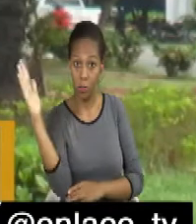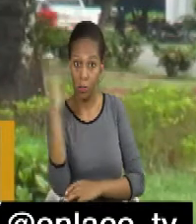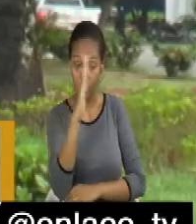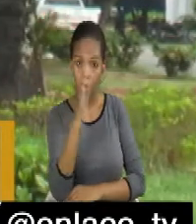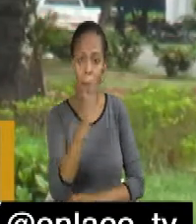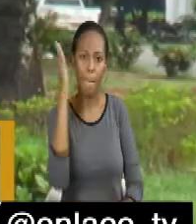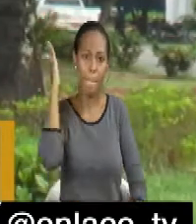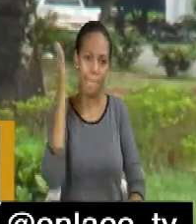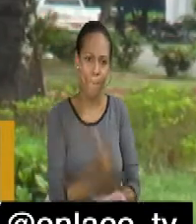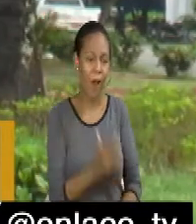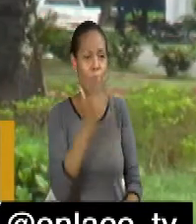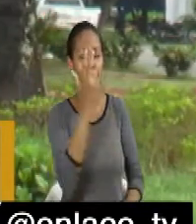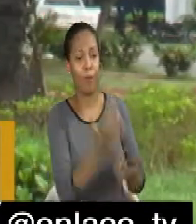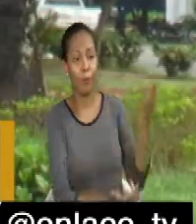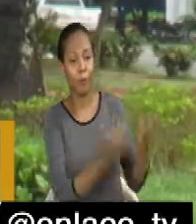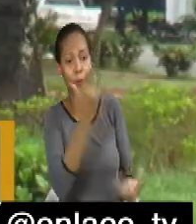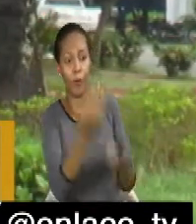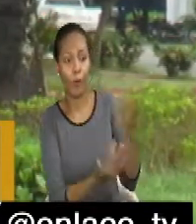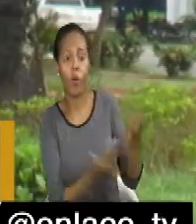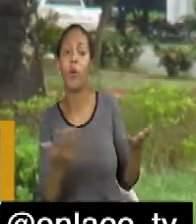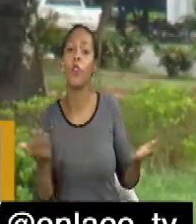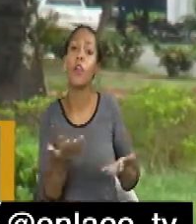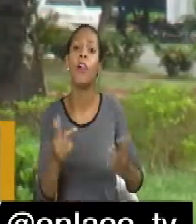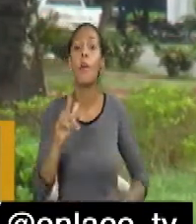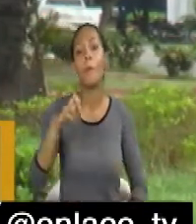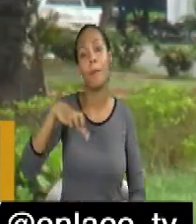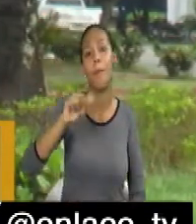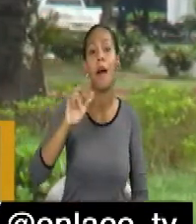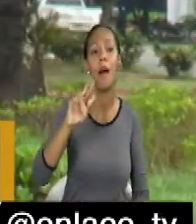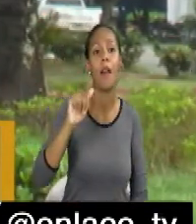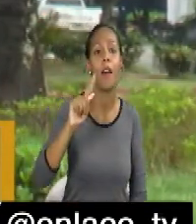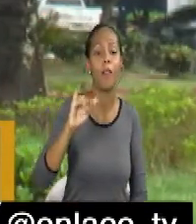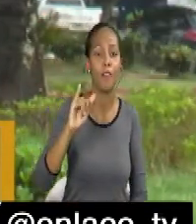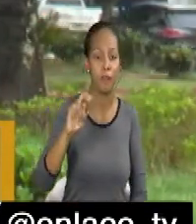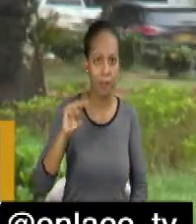ahora en la planta de parafinas y fenol del complejo industrial.